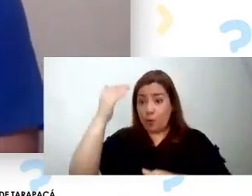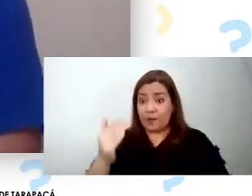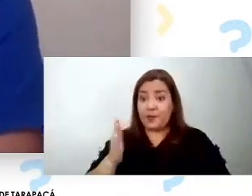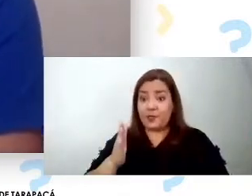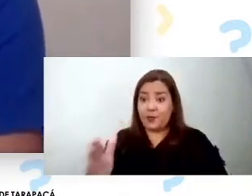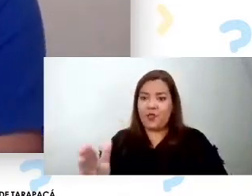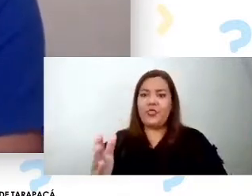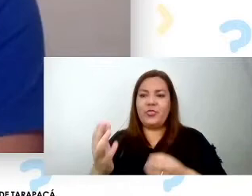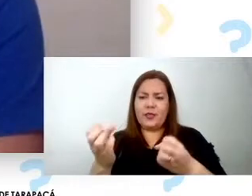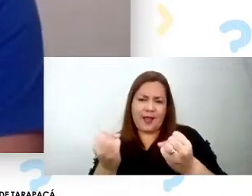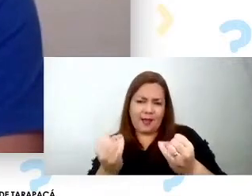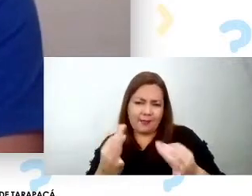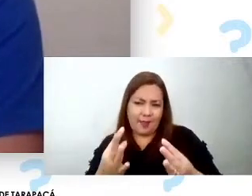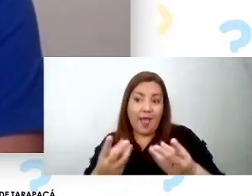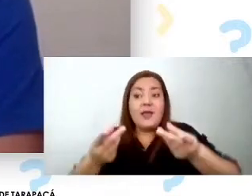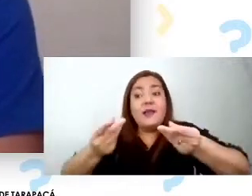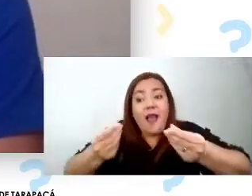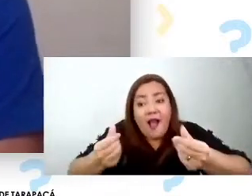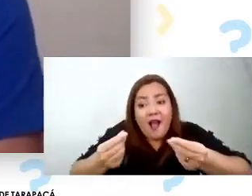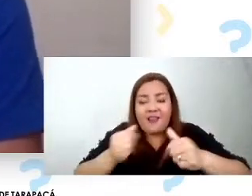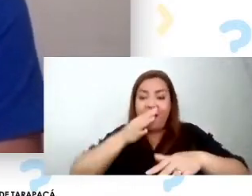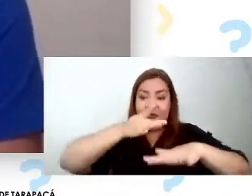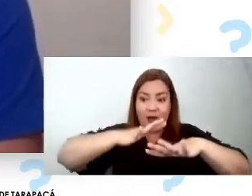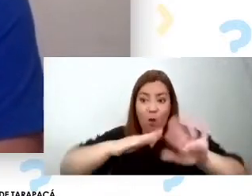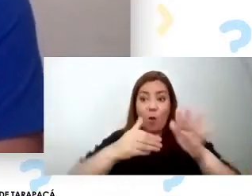de la cantidad y la calidad de aguas naturales aquí en Tarapacá.